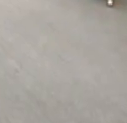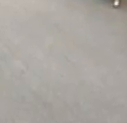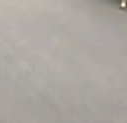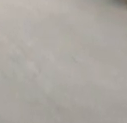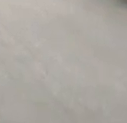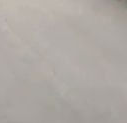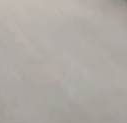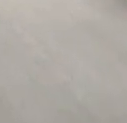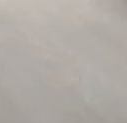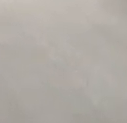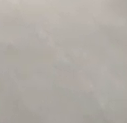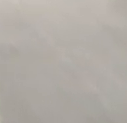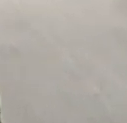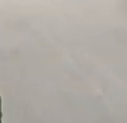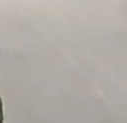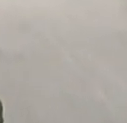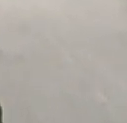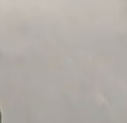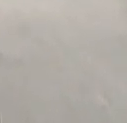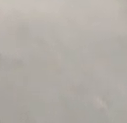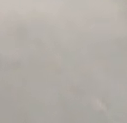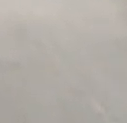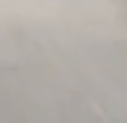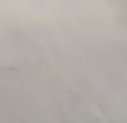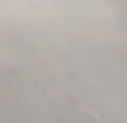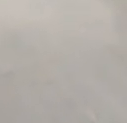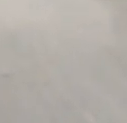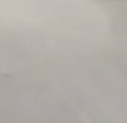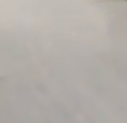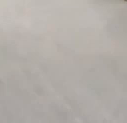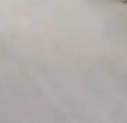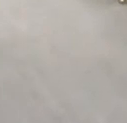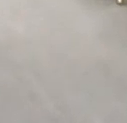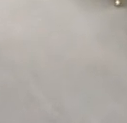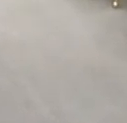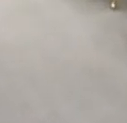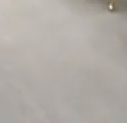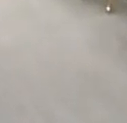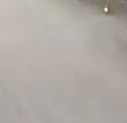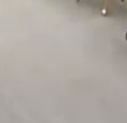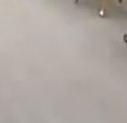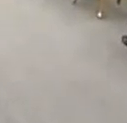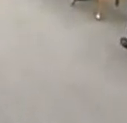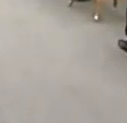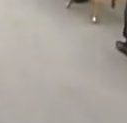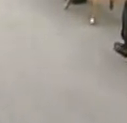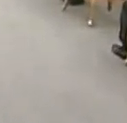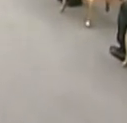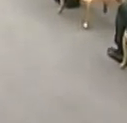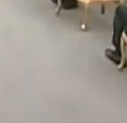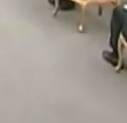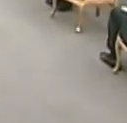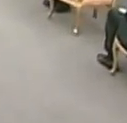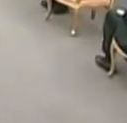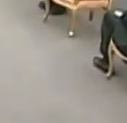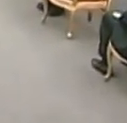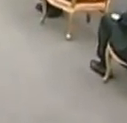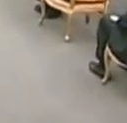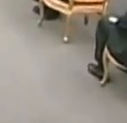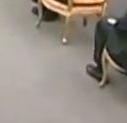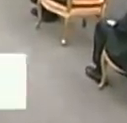bueno buenas tardes a todos venezuela estamos aquí desde el salón ayacucho del palacio